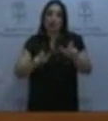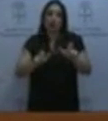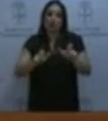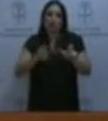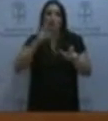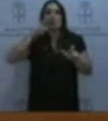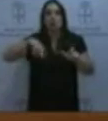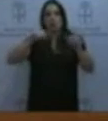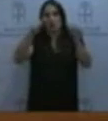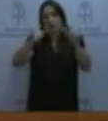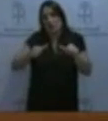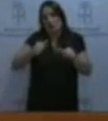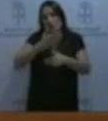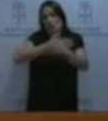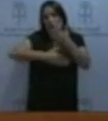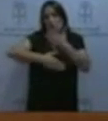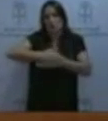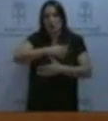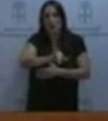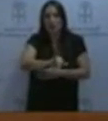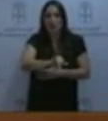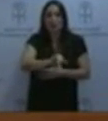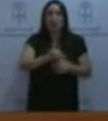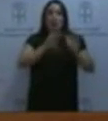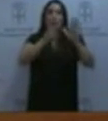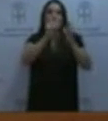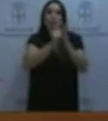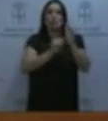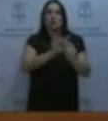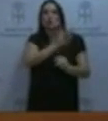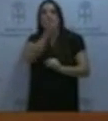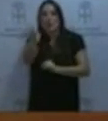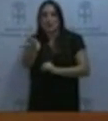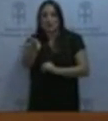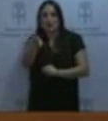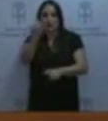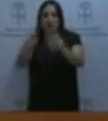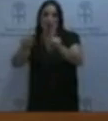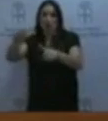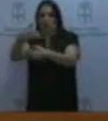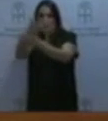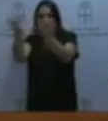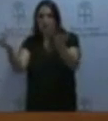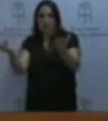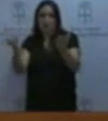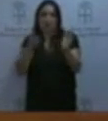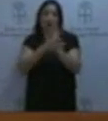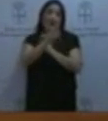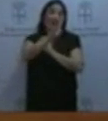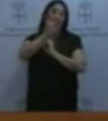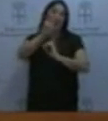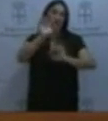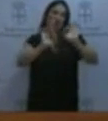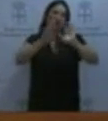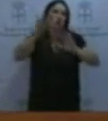reconocida algún tipo de diversidad funcional es 8 puntos superior al del resto de personas, más de un